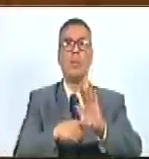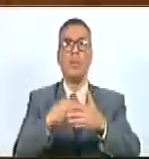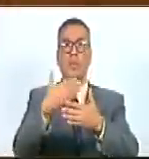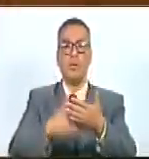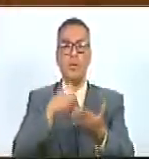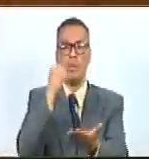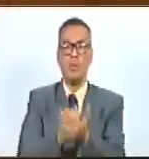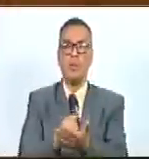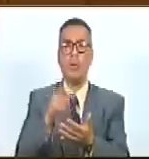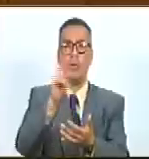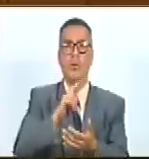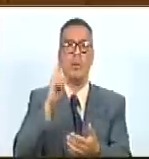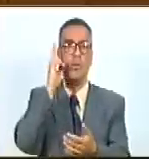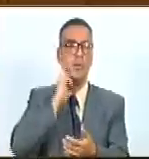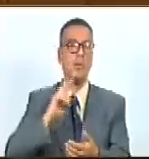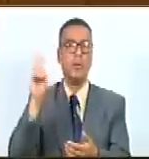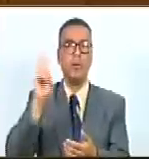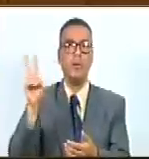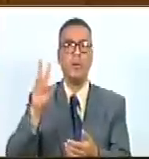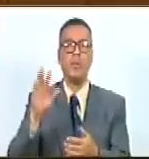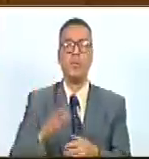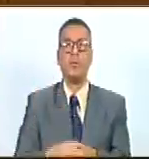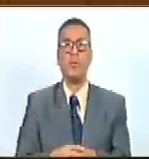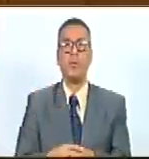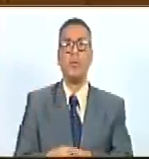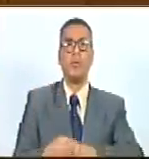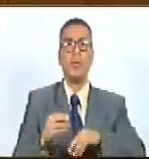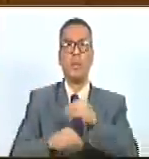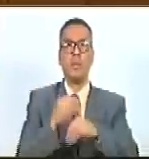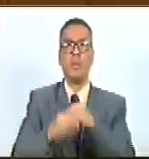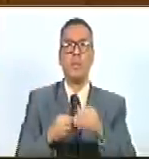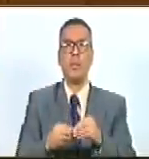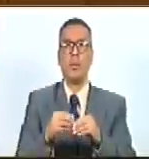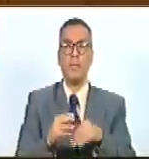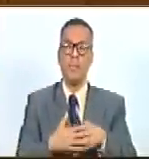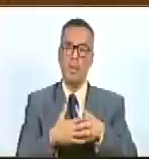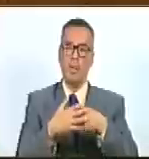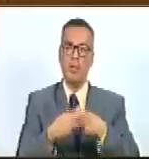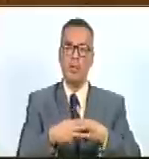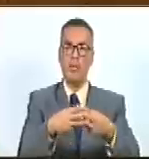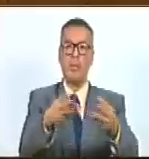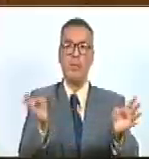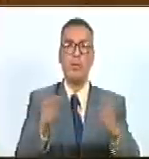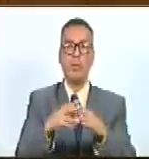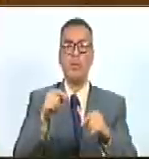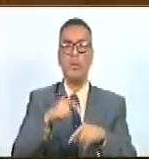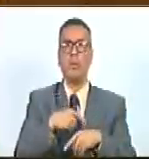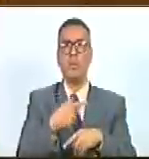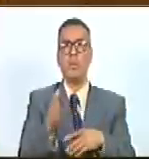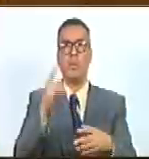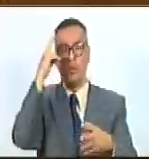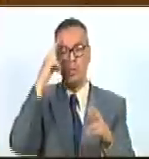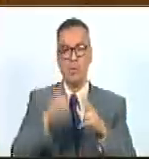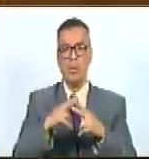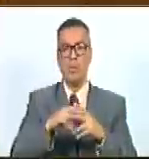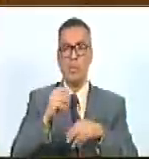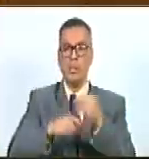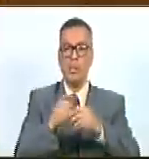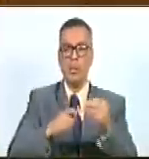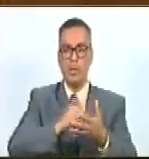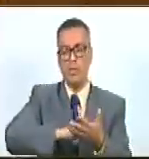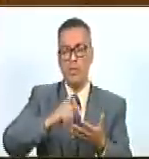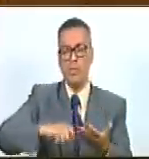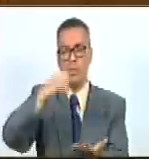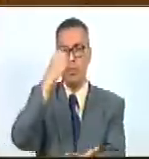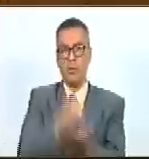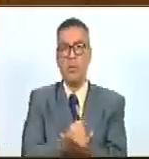Gaceta Oficial de la República Bolivariana de Venezuela y dar máxima difusión del mismo dado firmado y